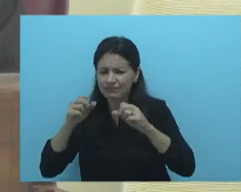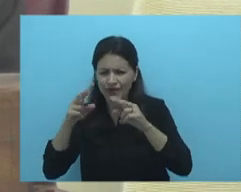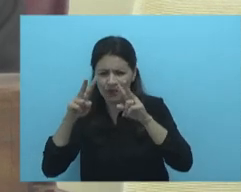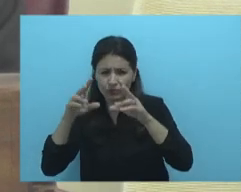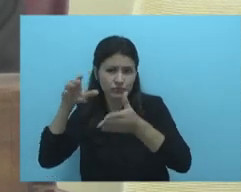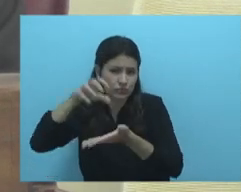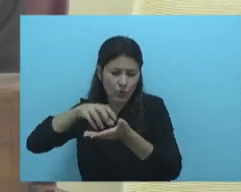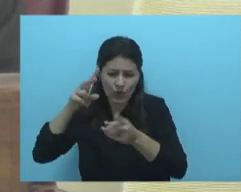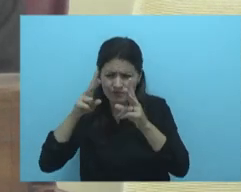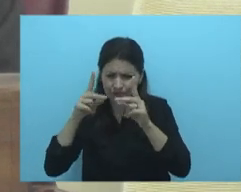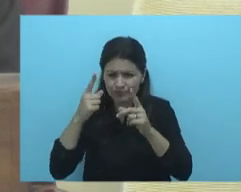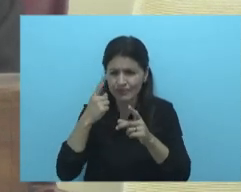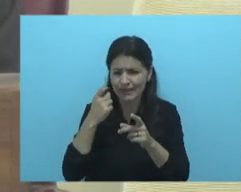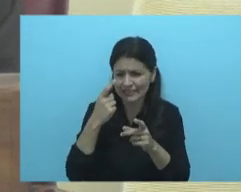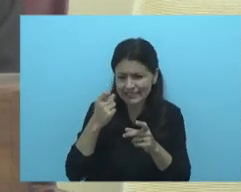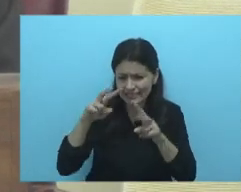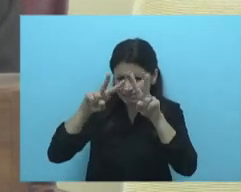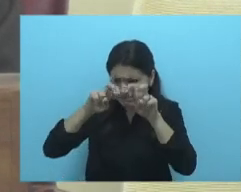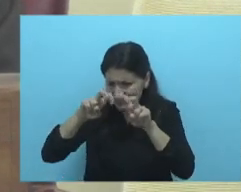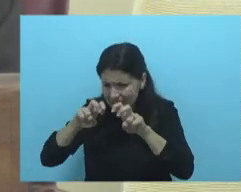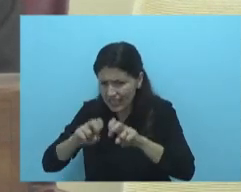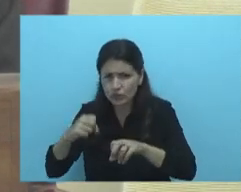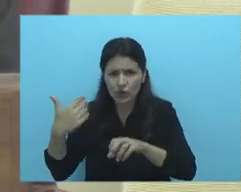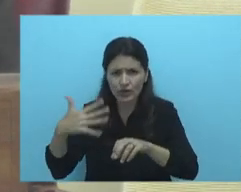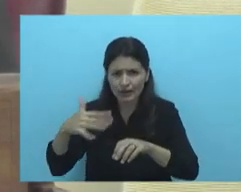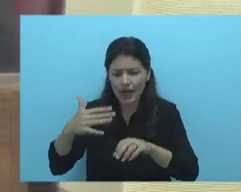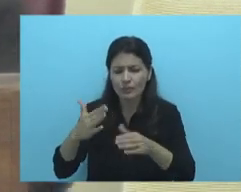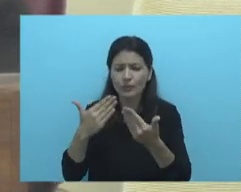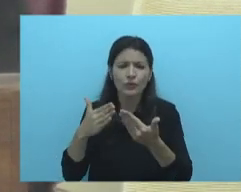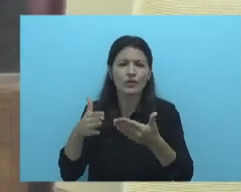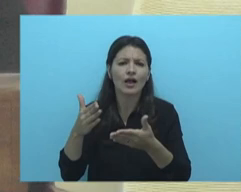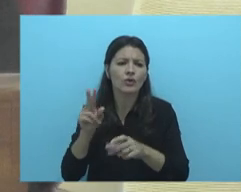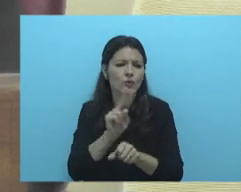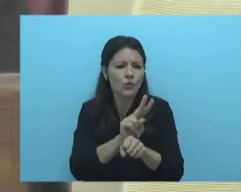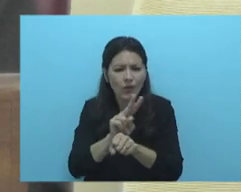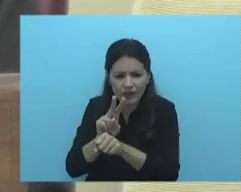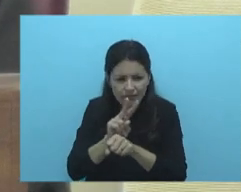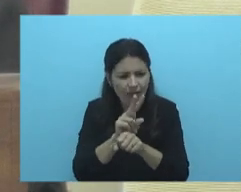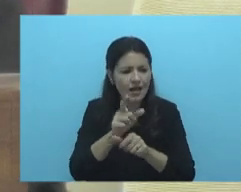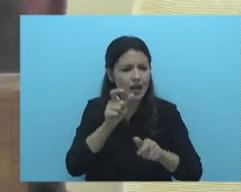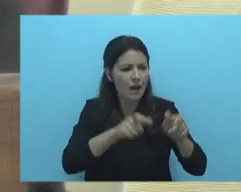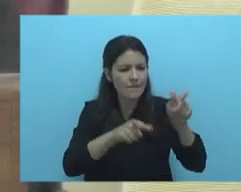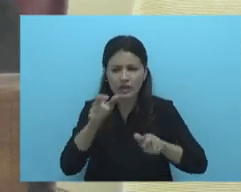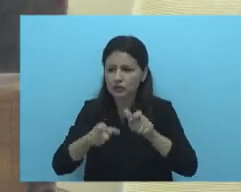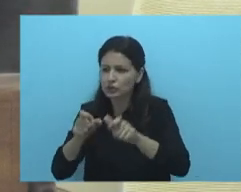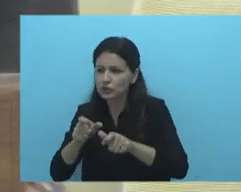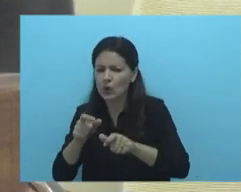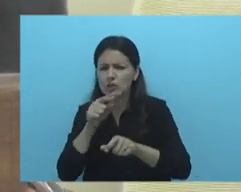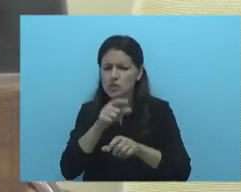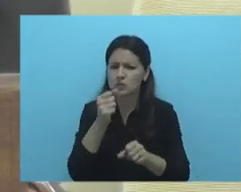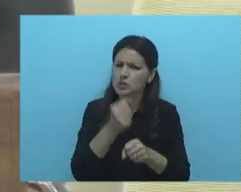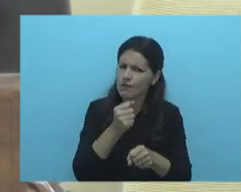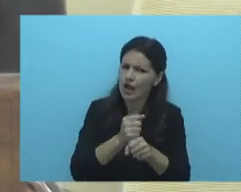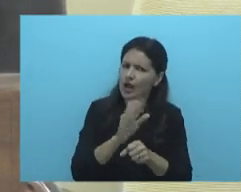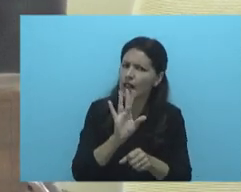los fiscales y el personal de la justicia que tiene que resolver estas causas complejas. Nosotros